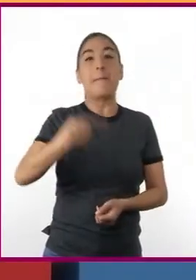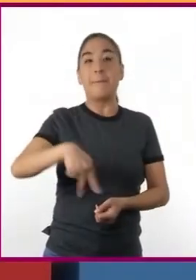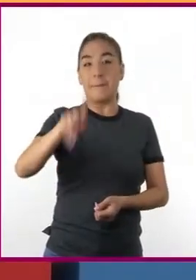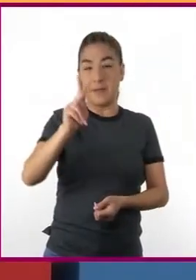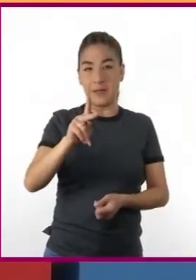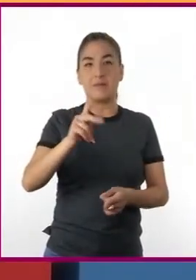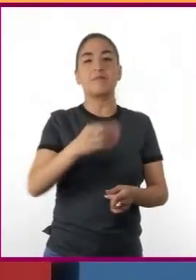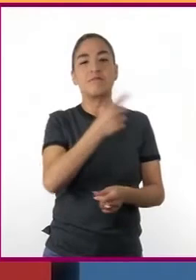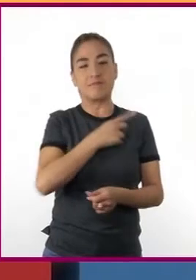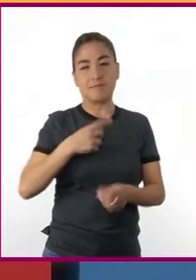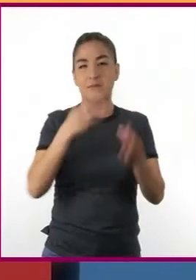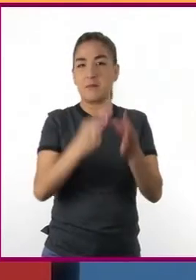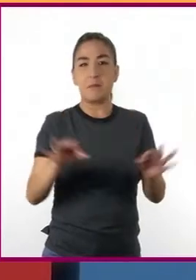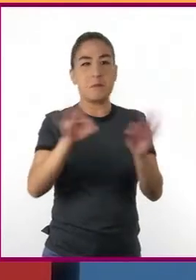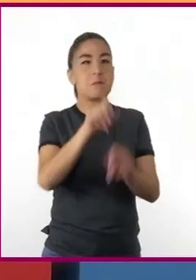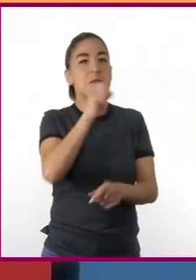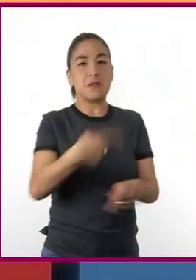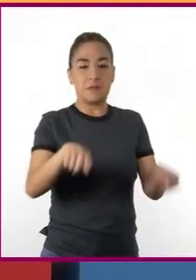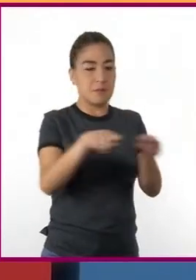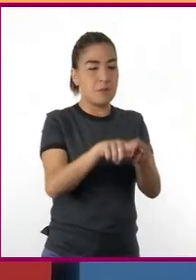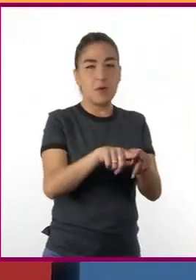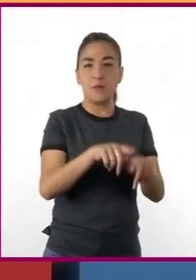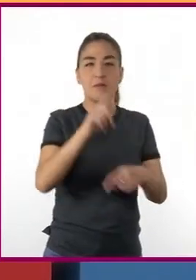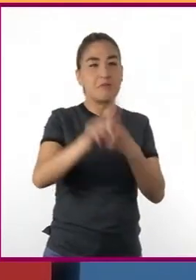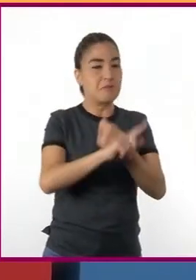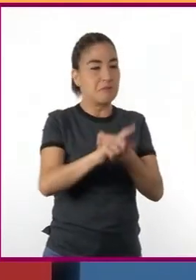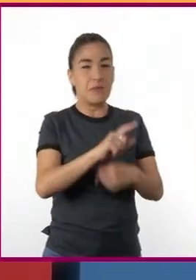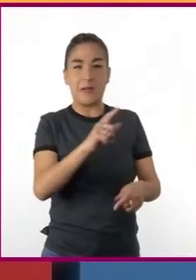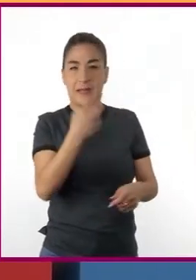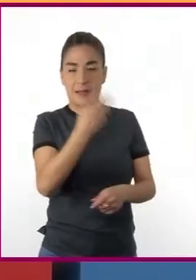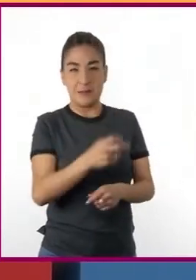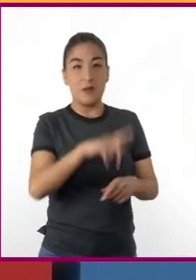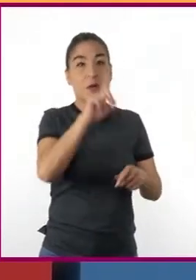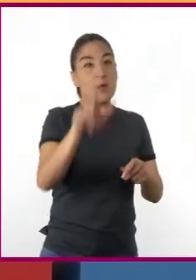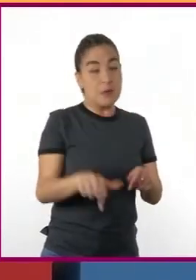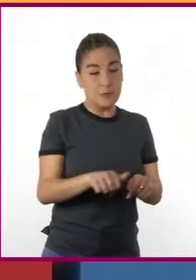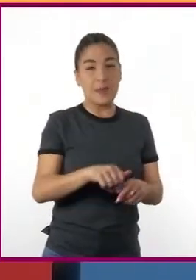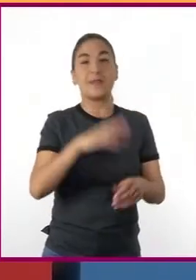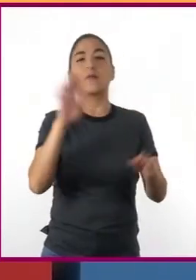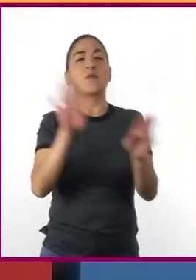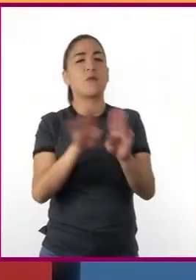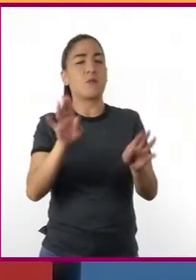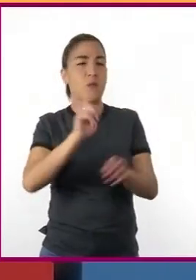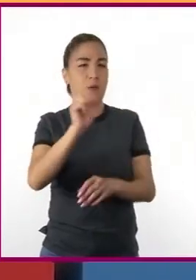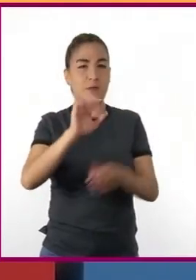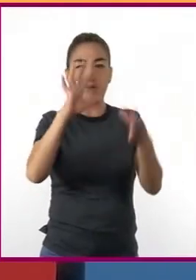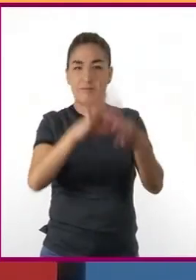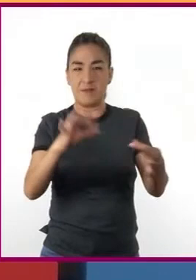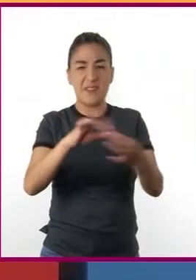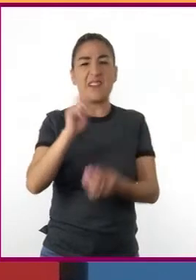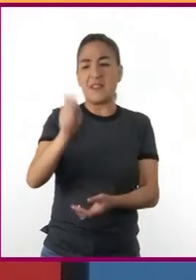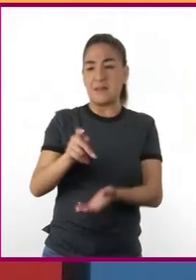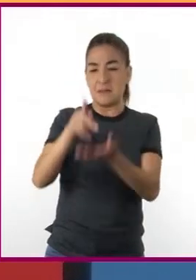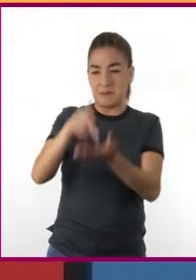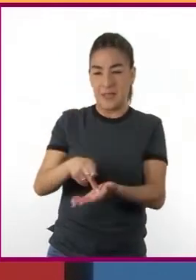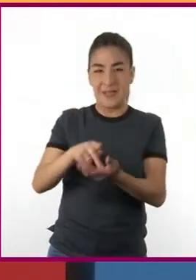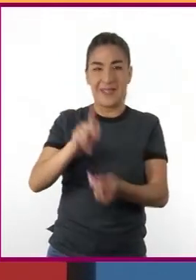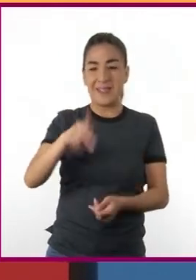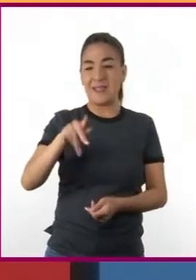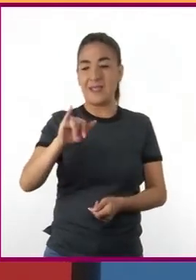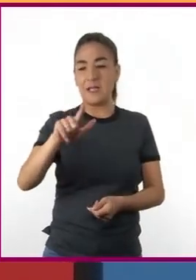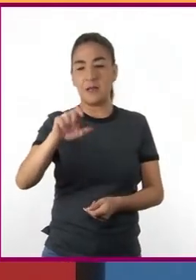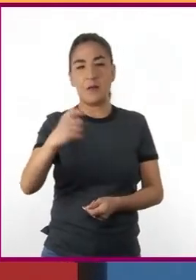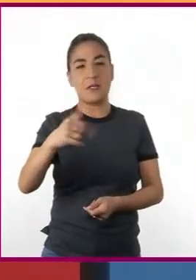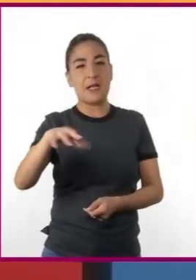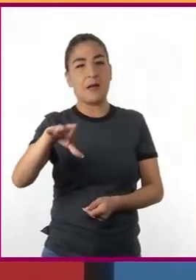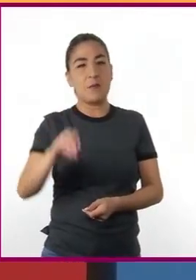importante, nada cambia del problema matemático. En adelante, cuando hablemos del peso y usemos kilogramos, estaremos